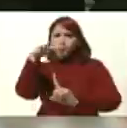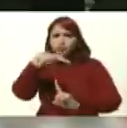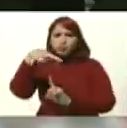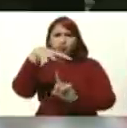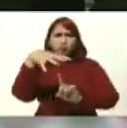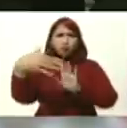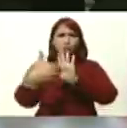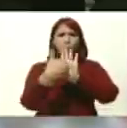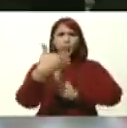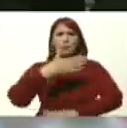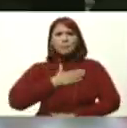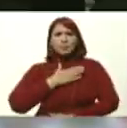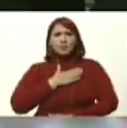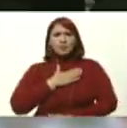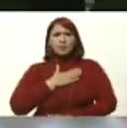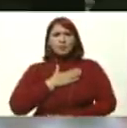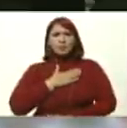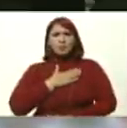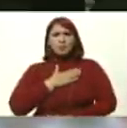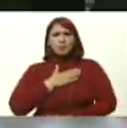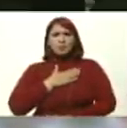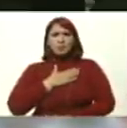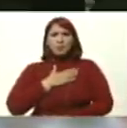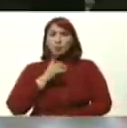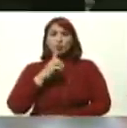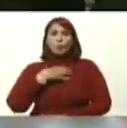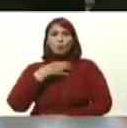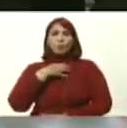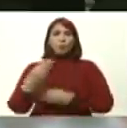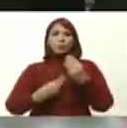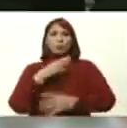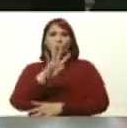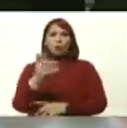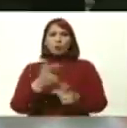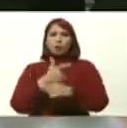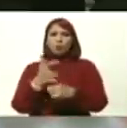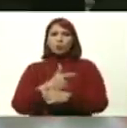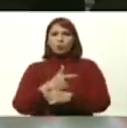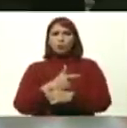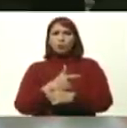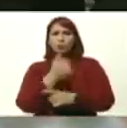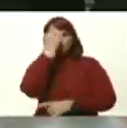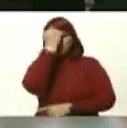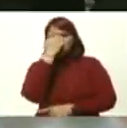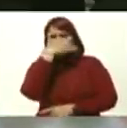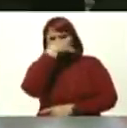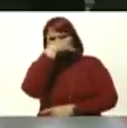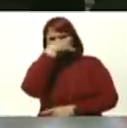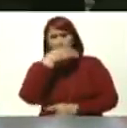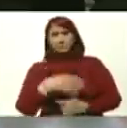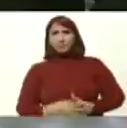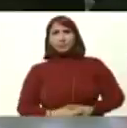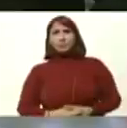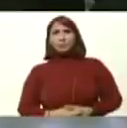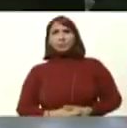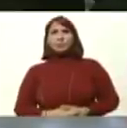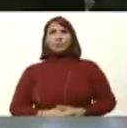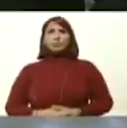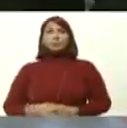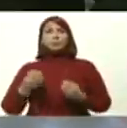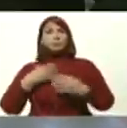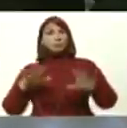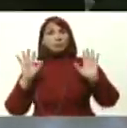mí, frustrado aquel 4 de agosto. Es un asesino, un criminal. Y